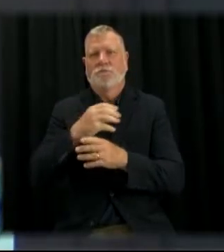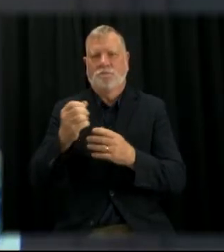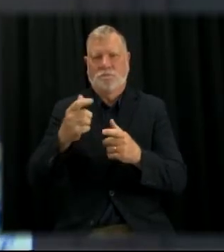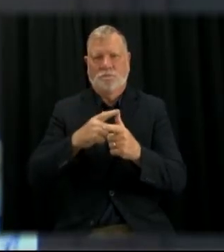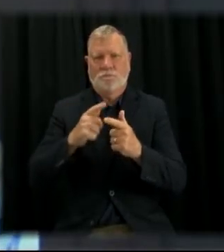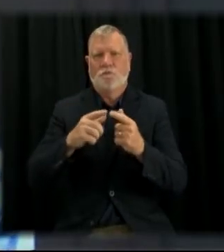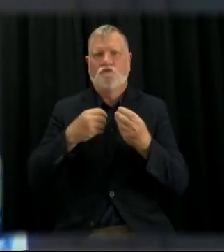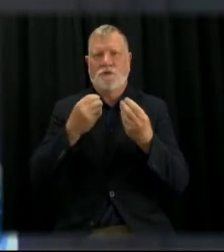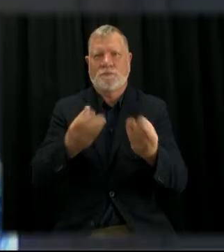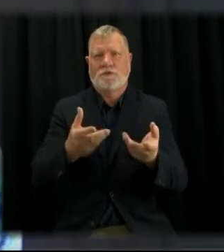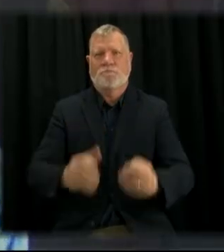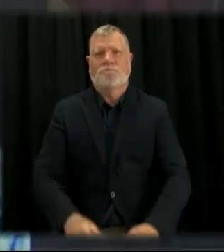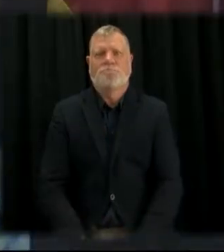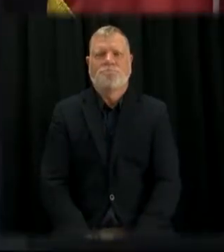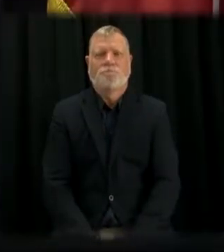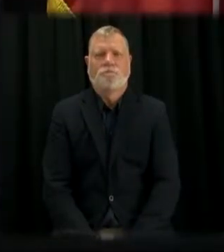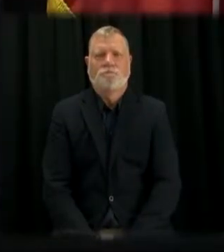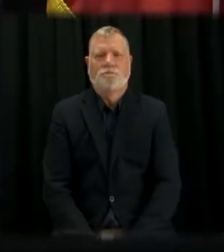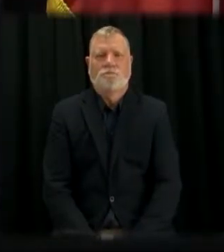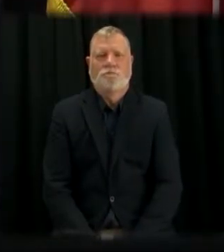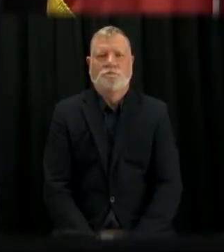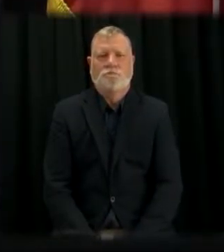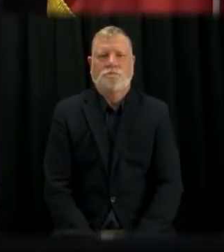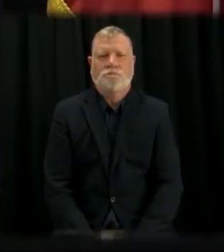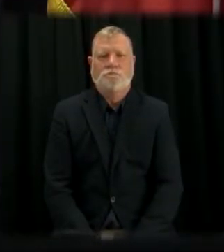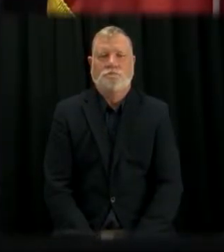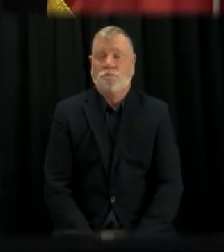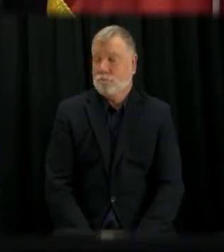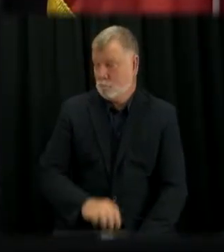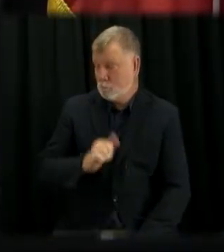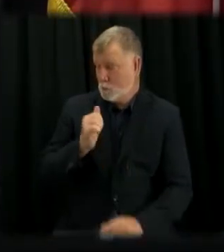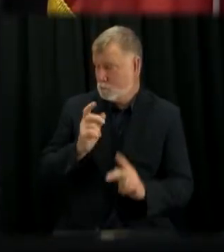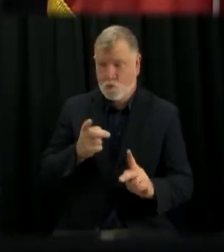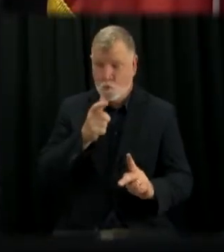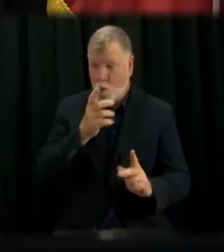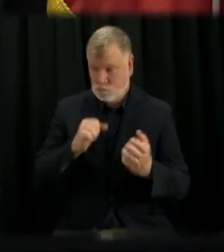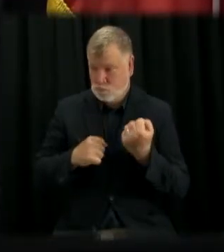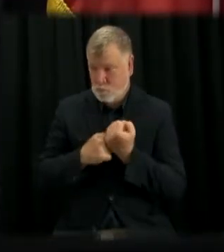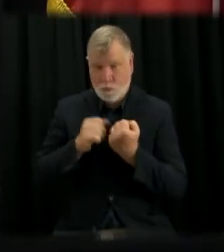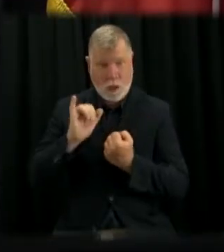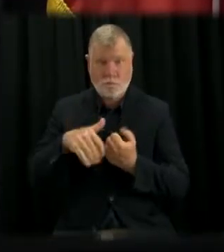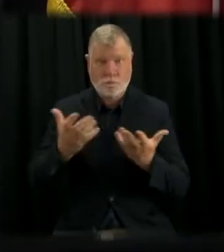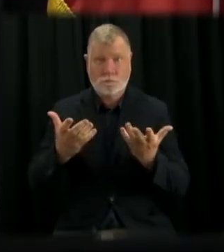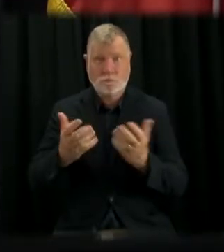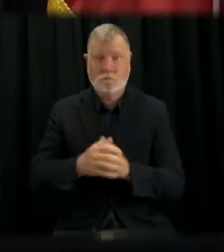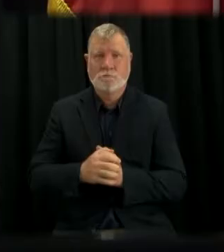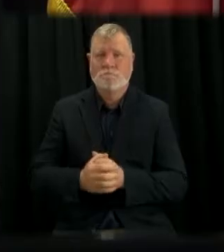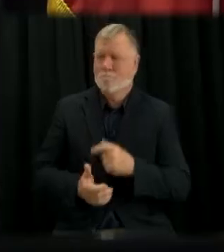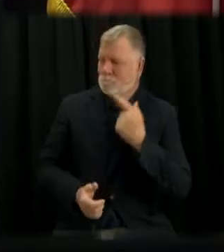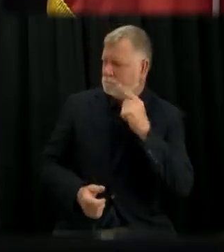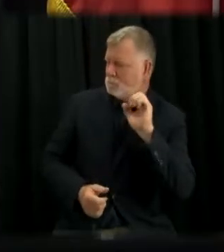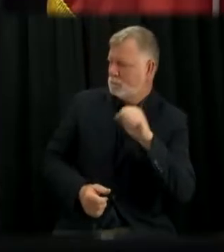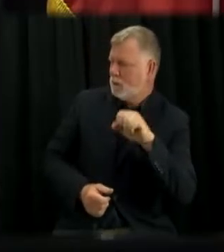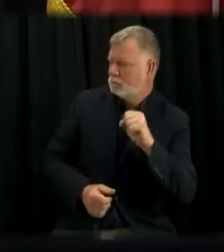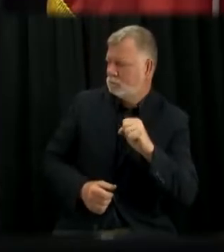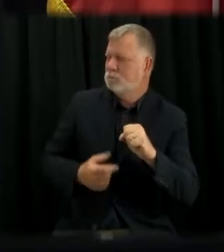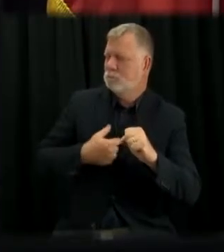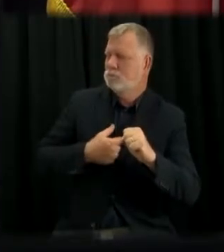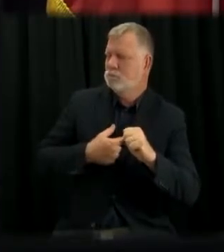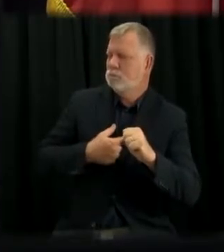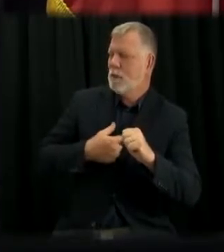votos unánimes, según los reglamentos, se puede consentir a incluir todas estas votaciones por un método electrónico.